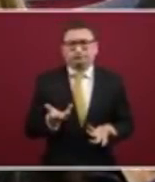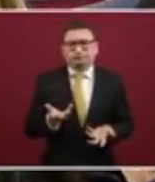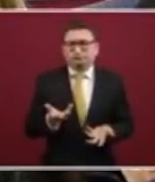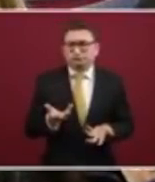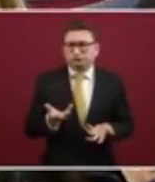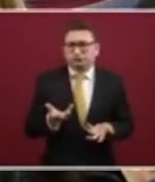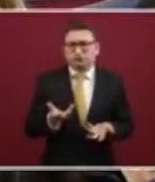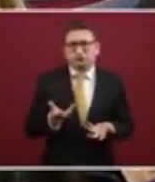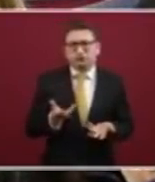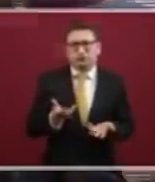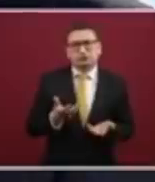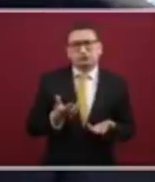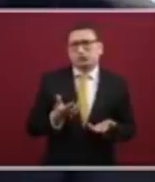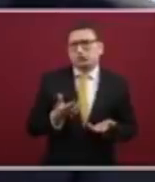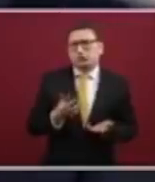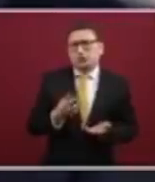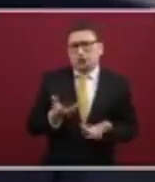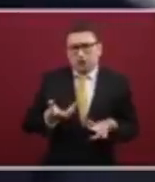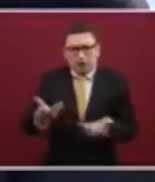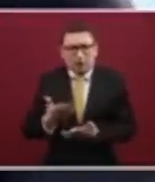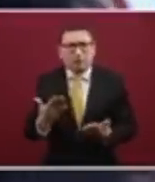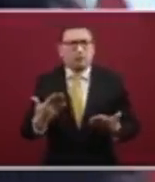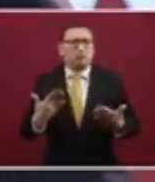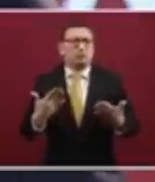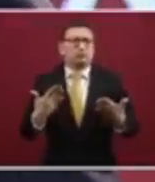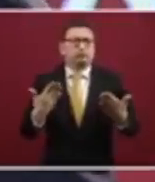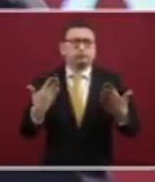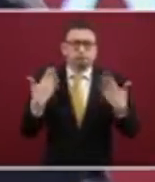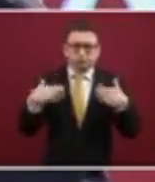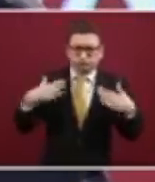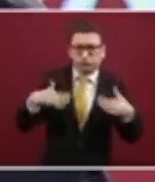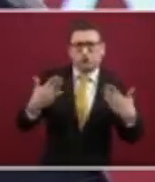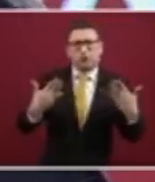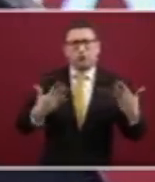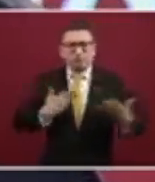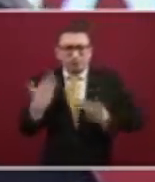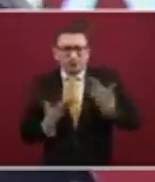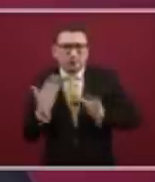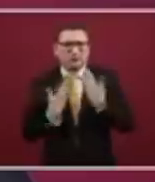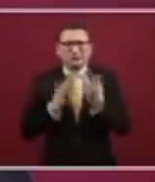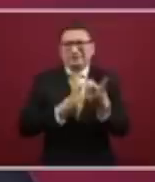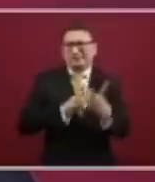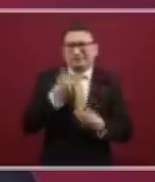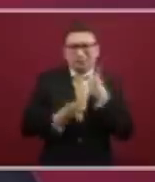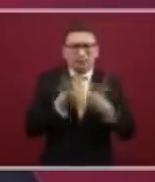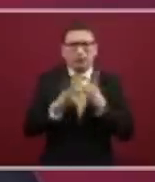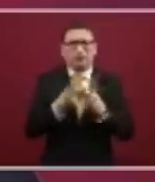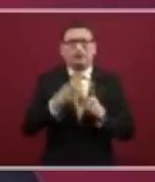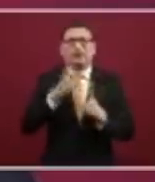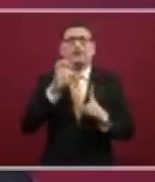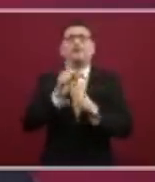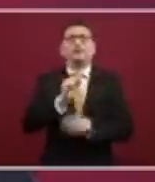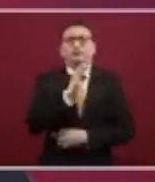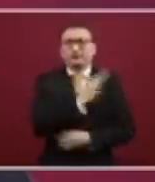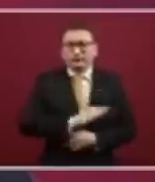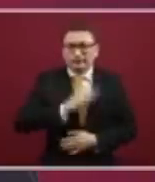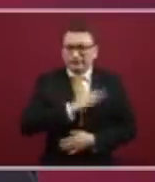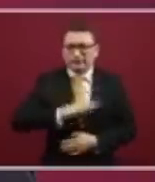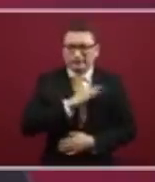tener acceso a la recreación, al deporte, a la felicidad, que